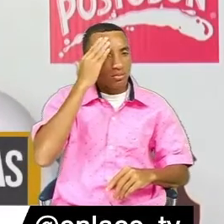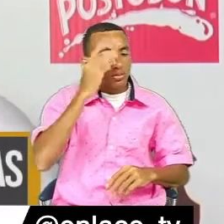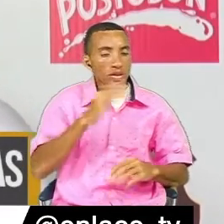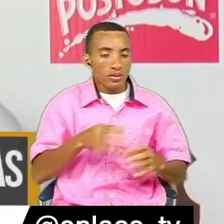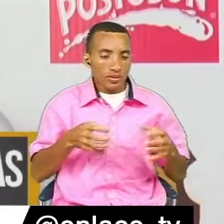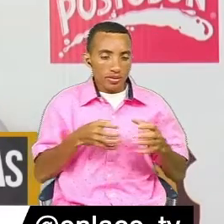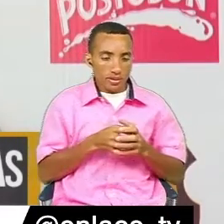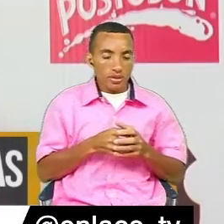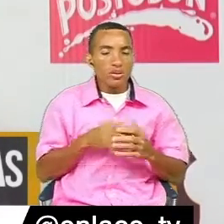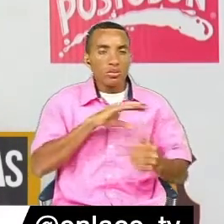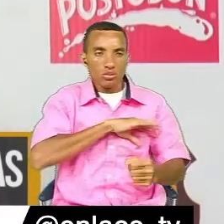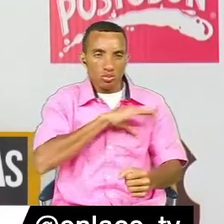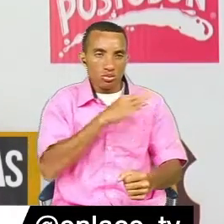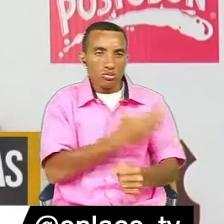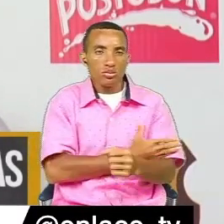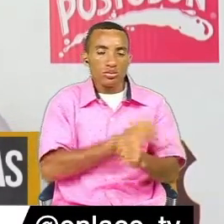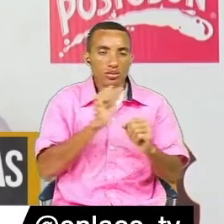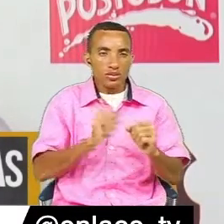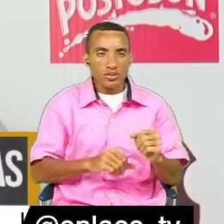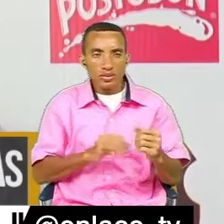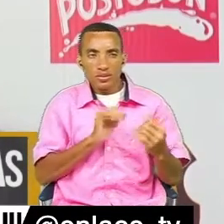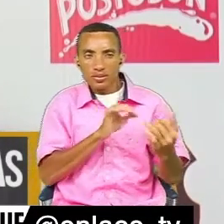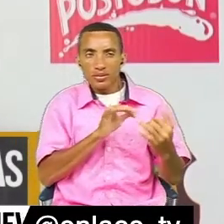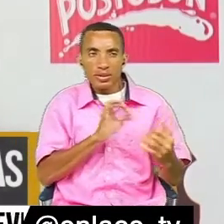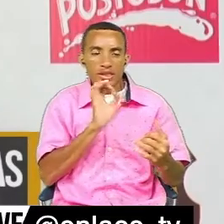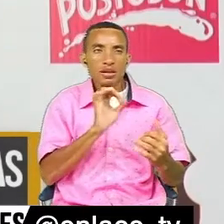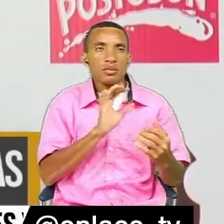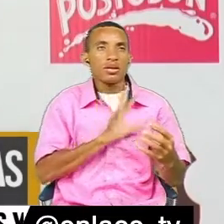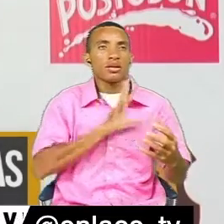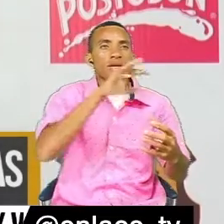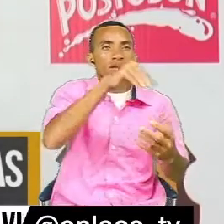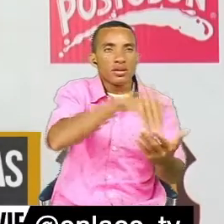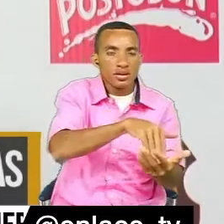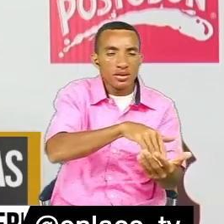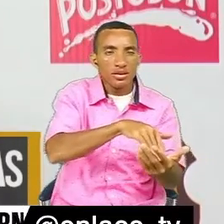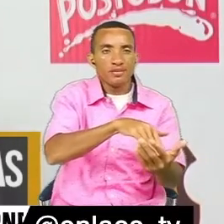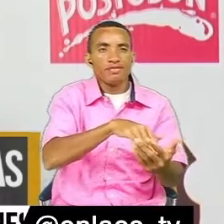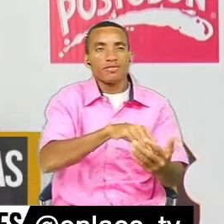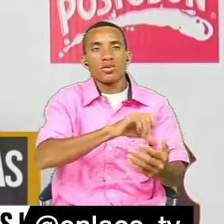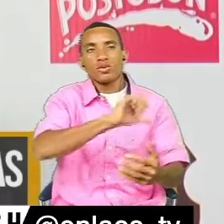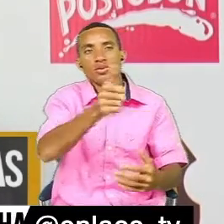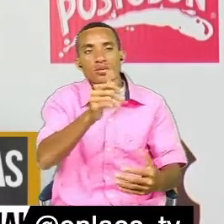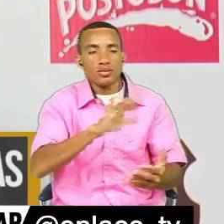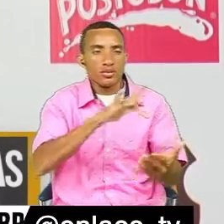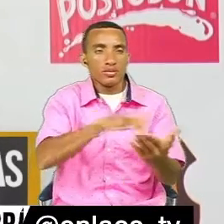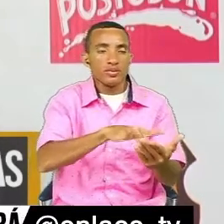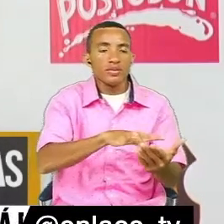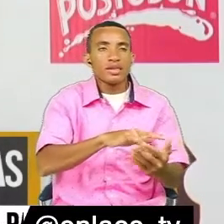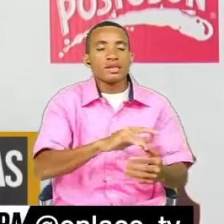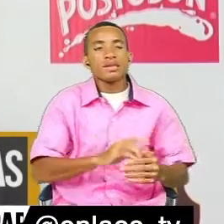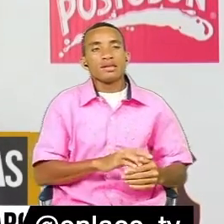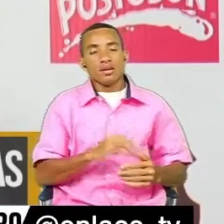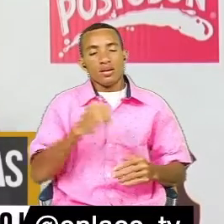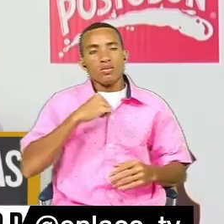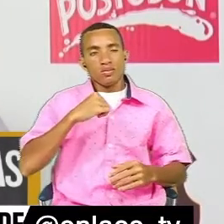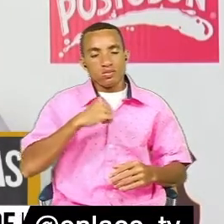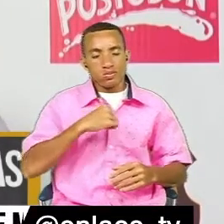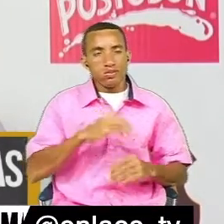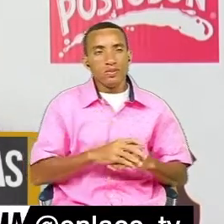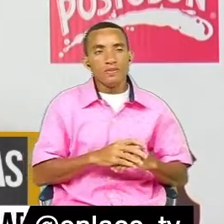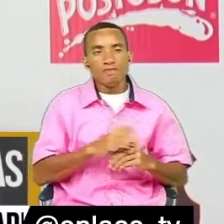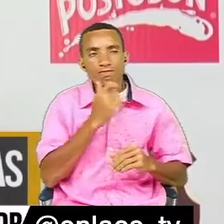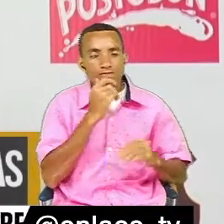del potencial que tenemos cada vez que jugamos fuera de Barranca. Entonces, yo creo que tenemos que tener la